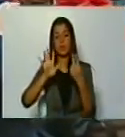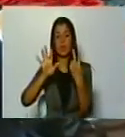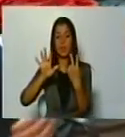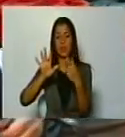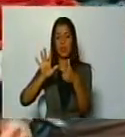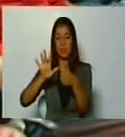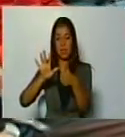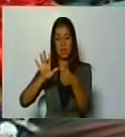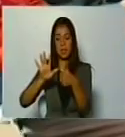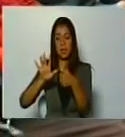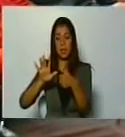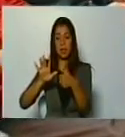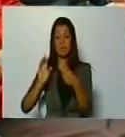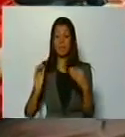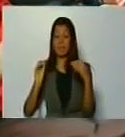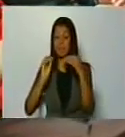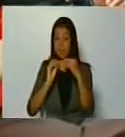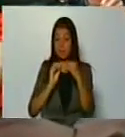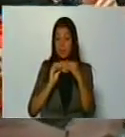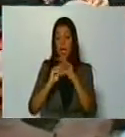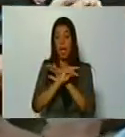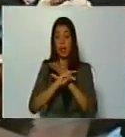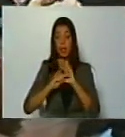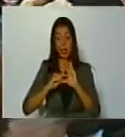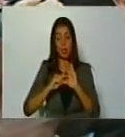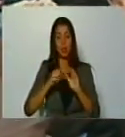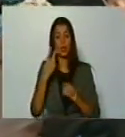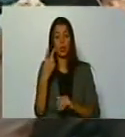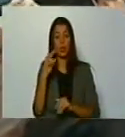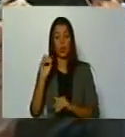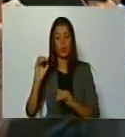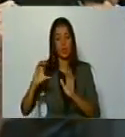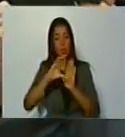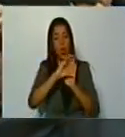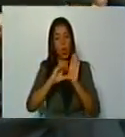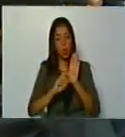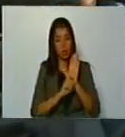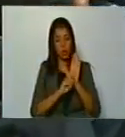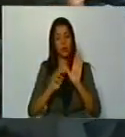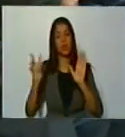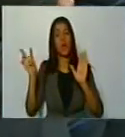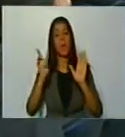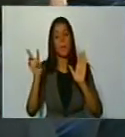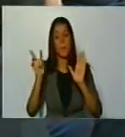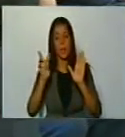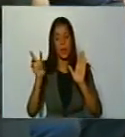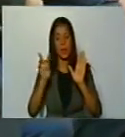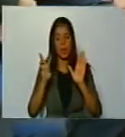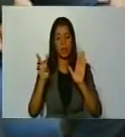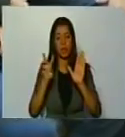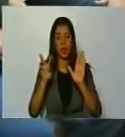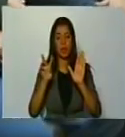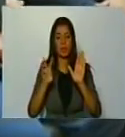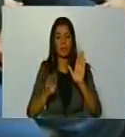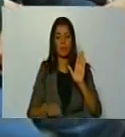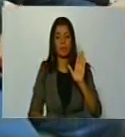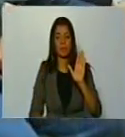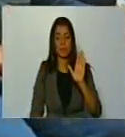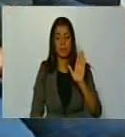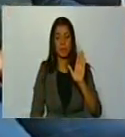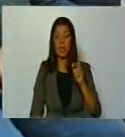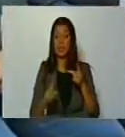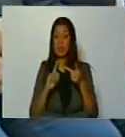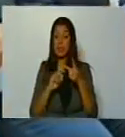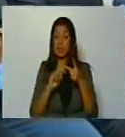18.357.476, de conformidad con lo establecido en el artículo 200 de la Constitución de la República Bolivariana de Venezuela.